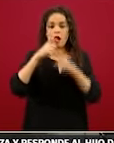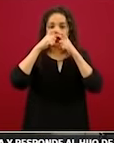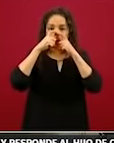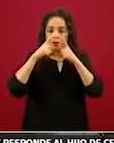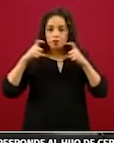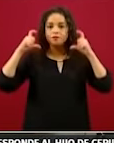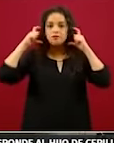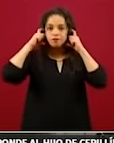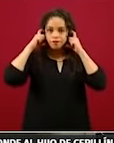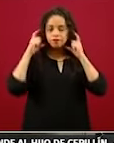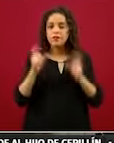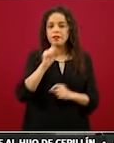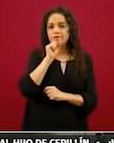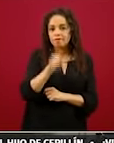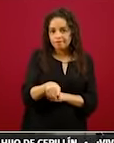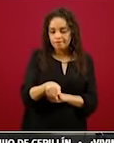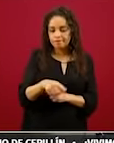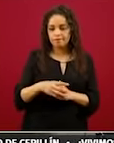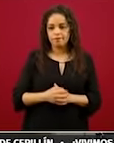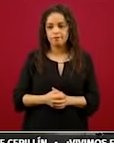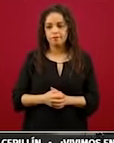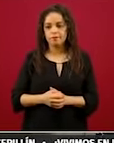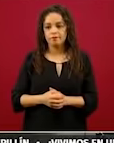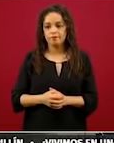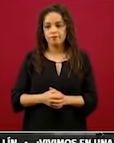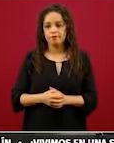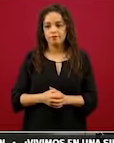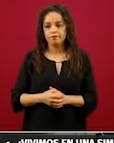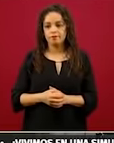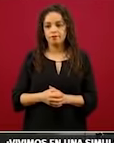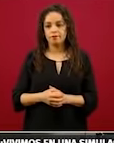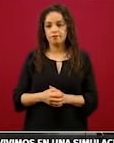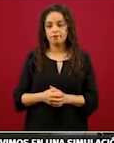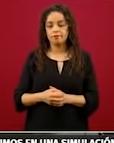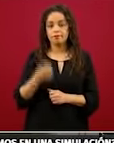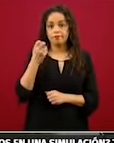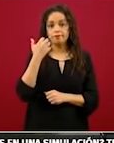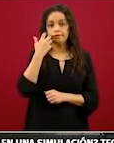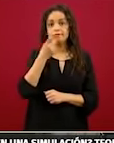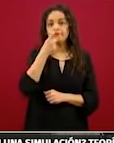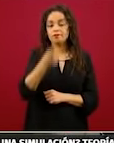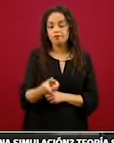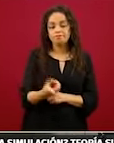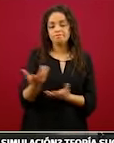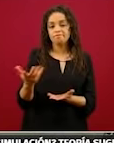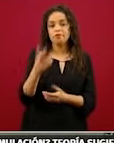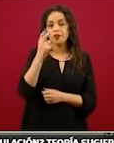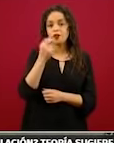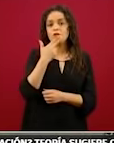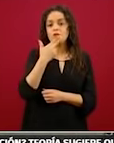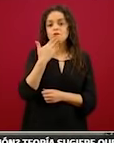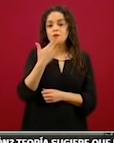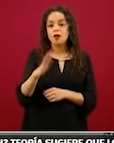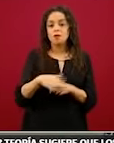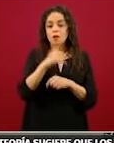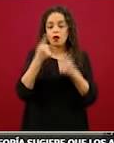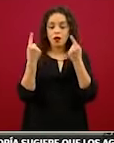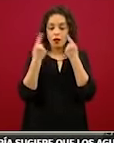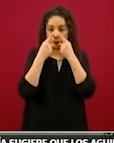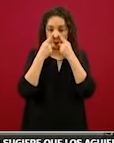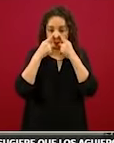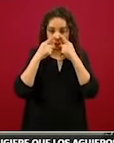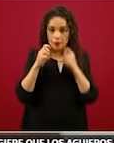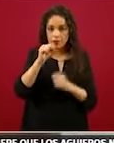Y entonces lo que significa es que no hizo sellado ese respirador y que por lo tanto desafortunadamente estas personas